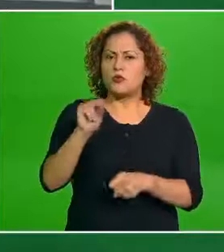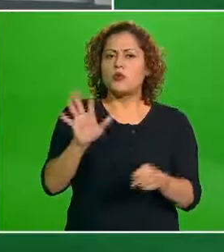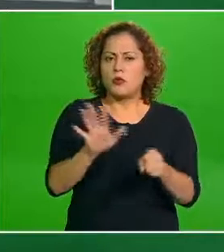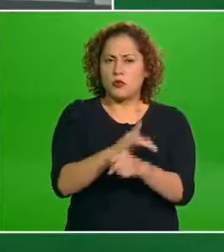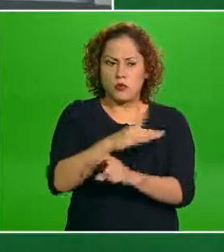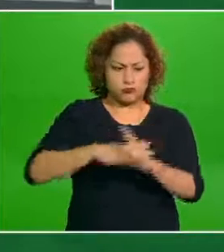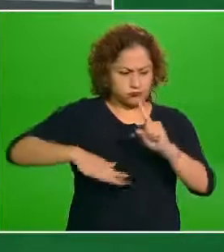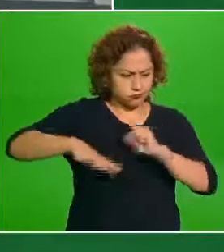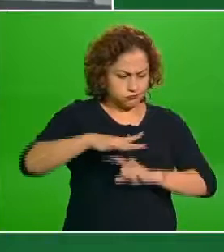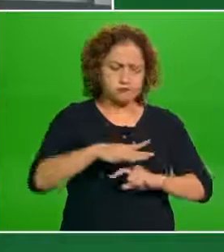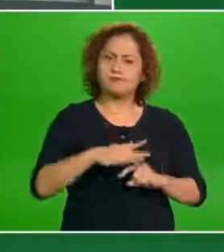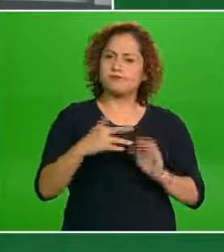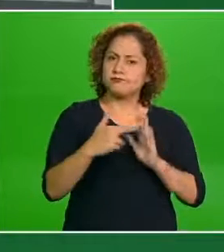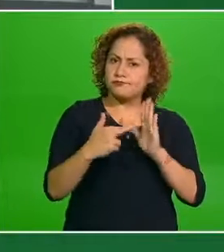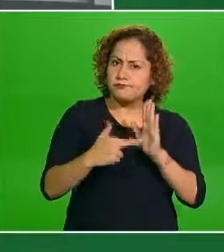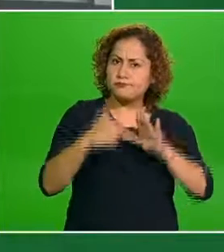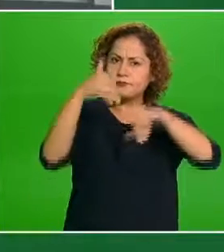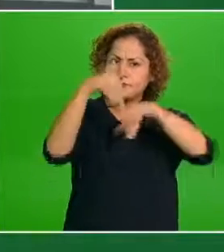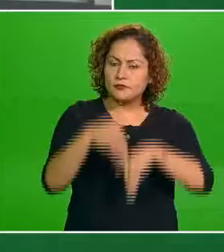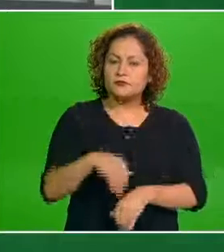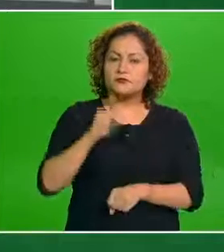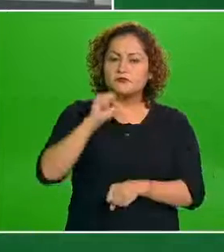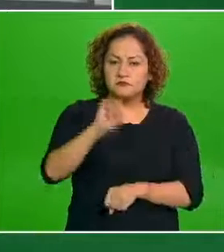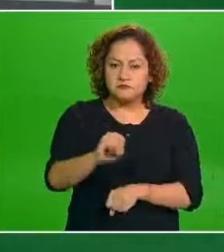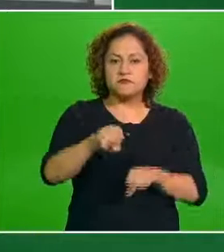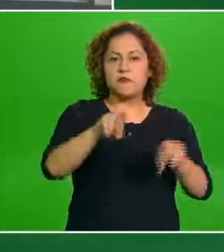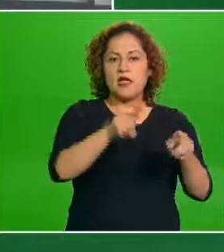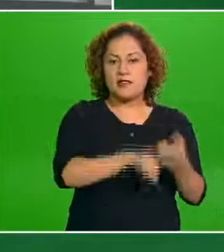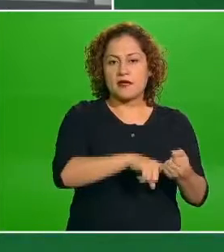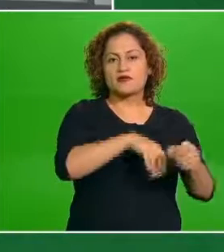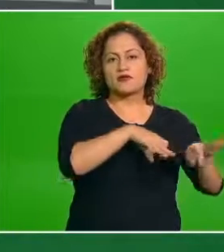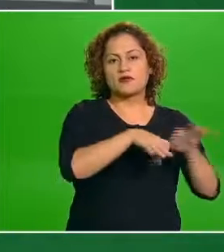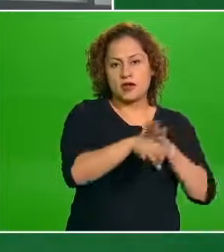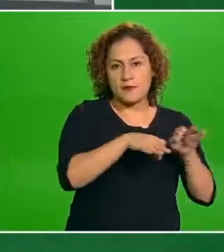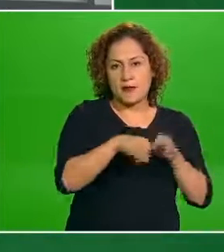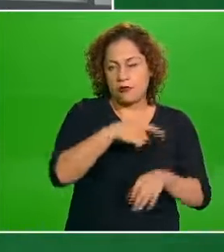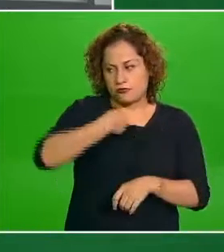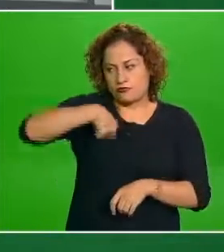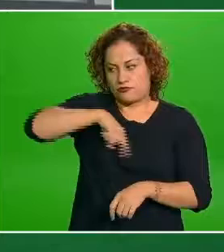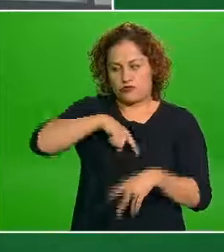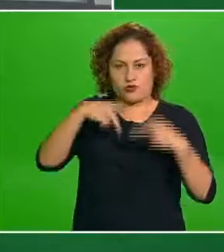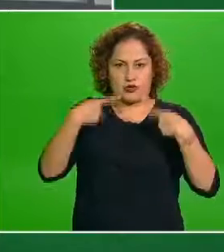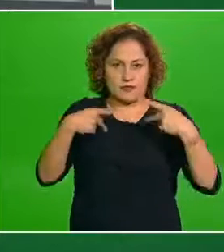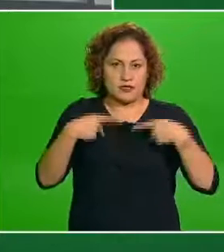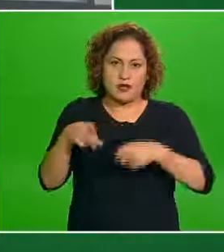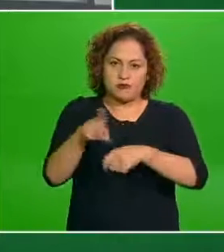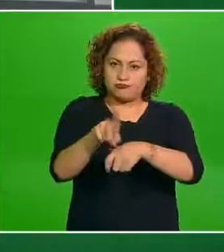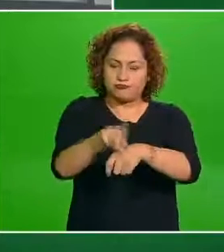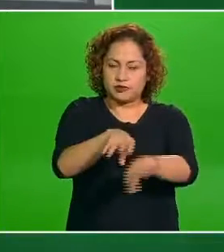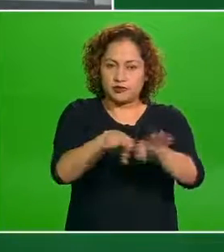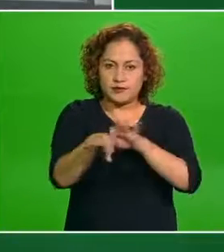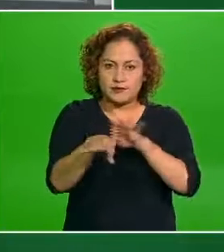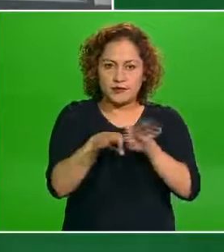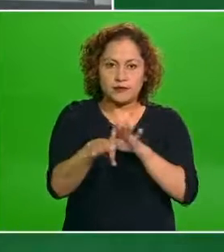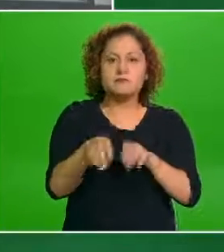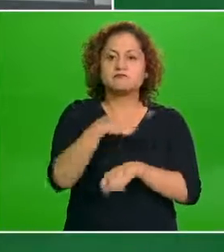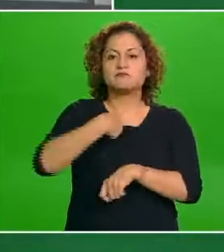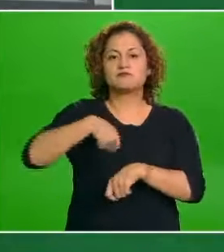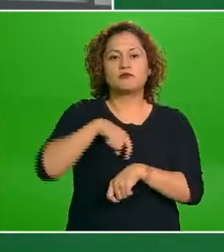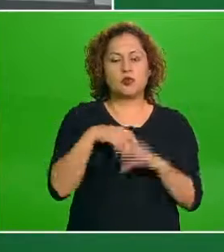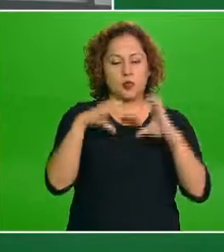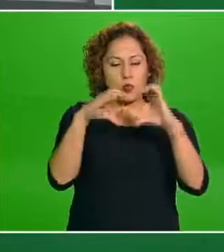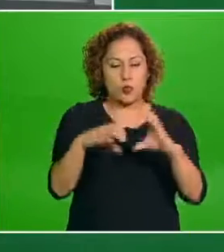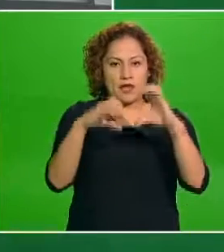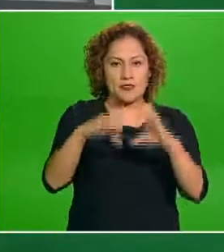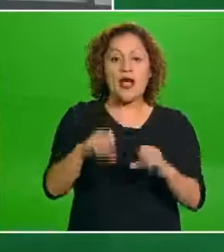interior, pues obviamente de nuestros espacios, tanto laborales, quienes estamos trabajando en el día a día, que no estamos haciendo home office, los que